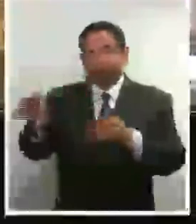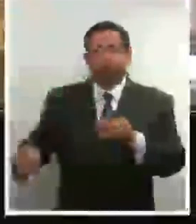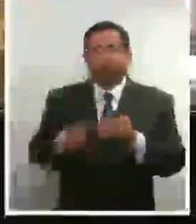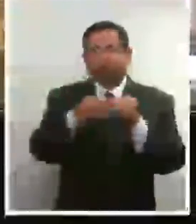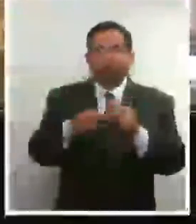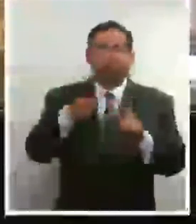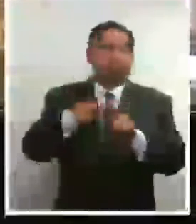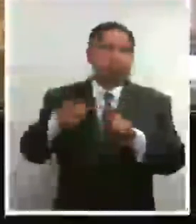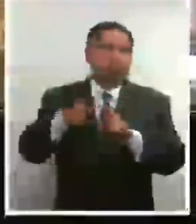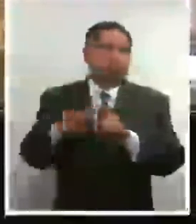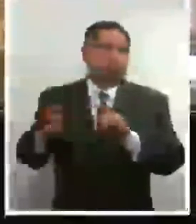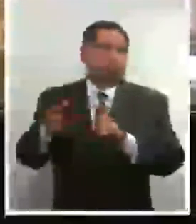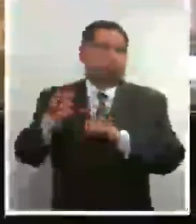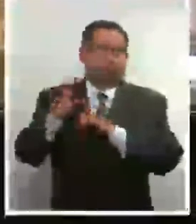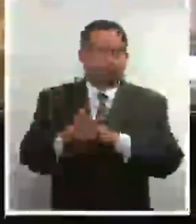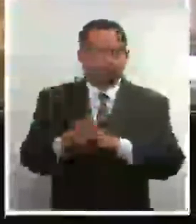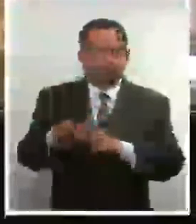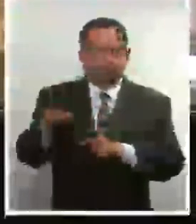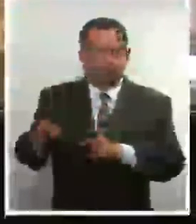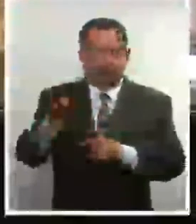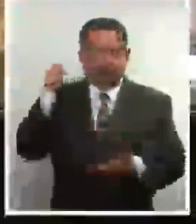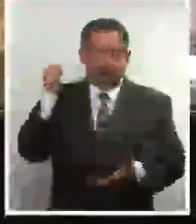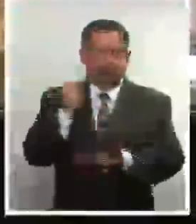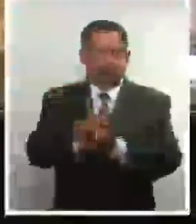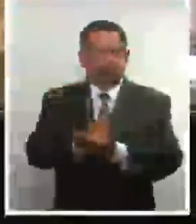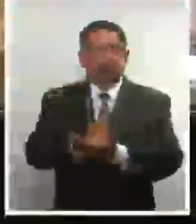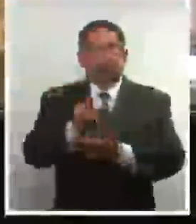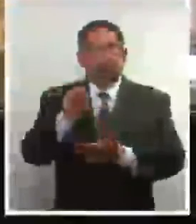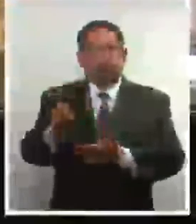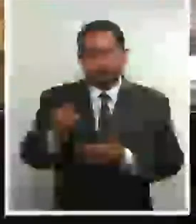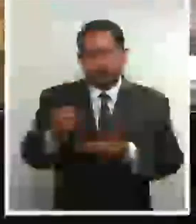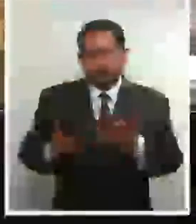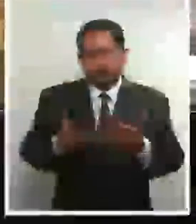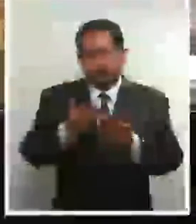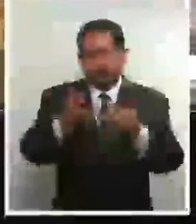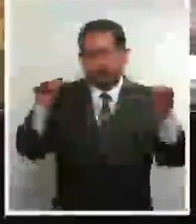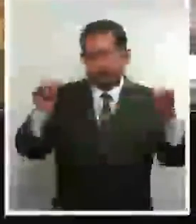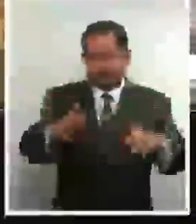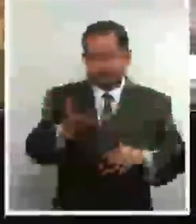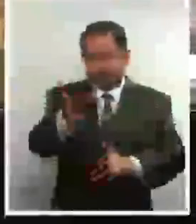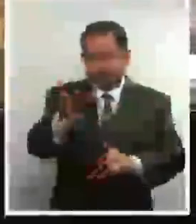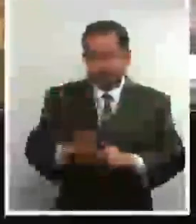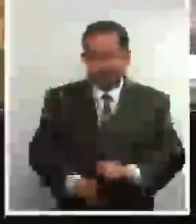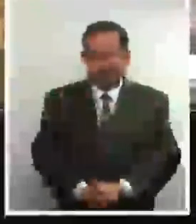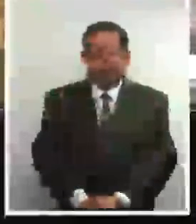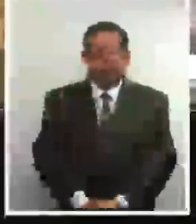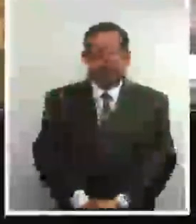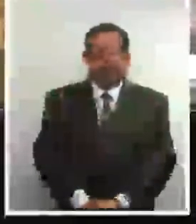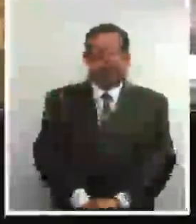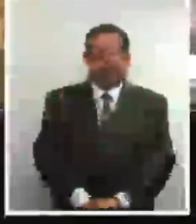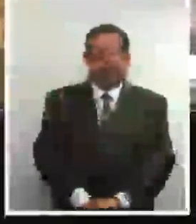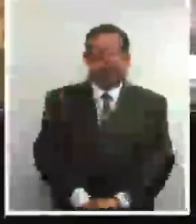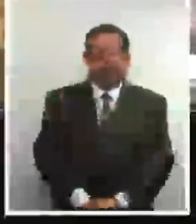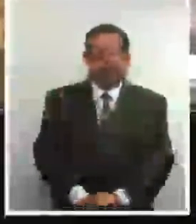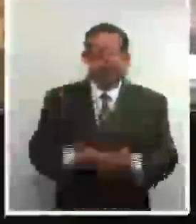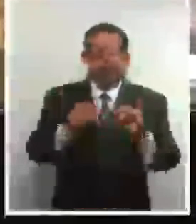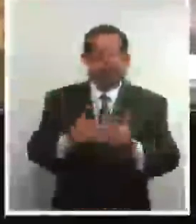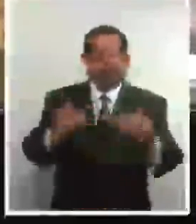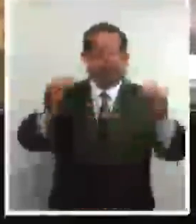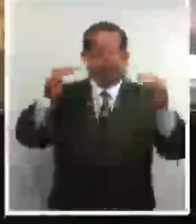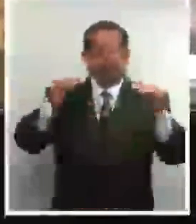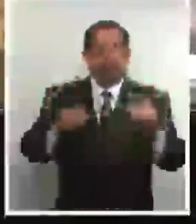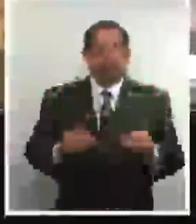las reservas de la comisión aprobadas por esta Asamblea. A